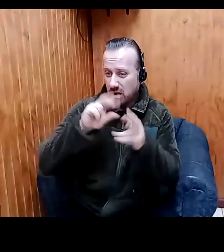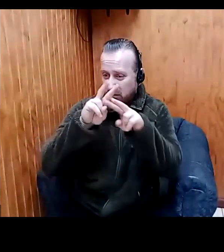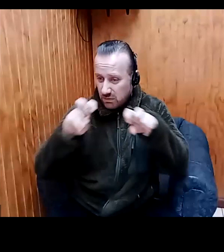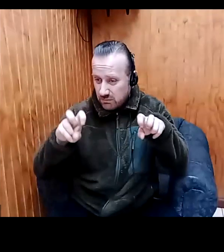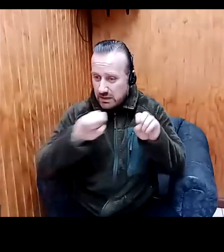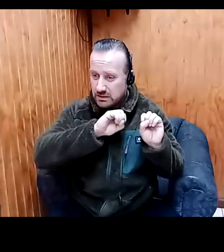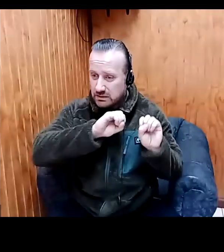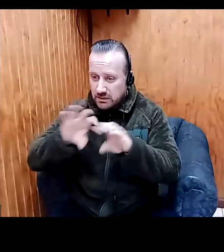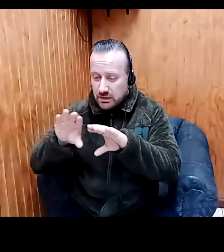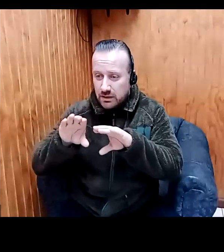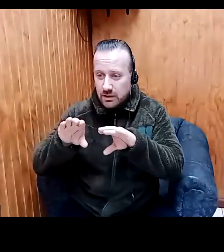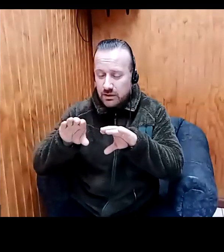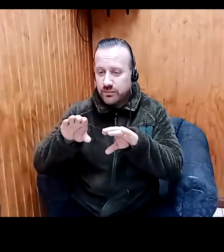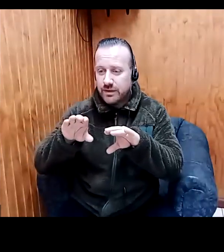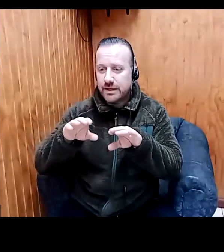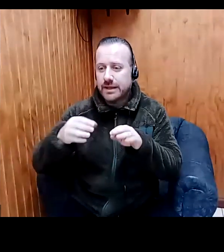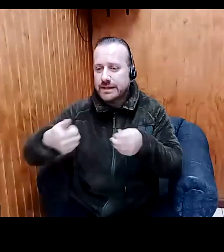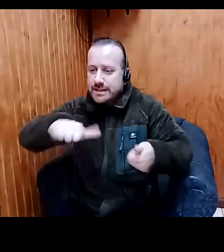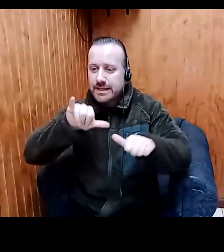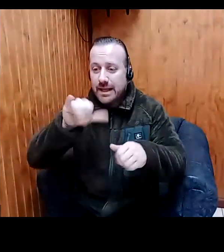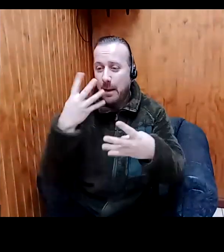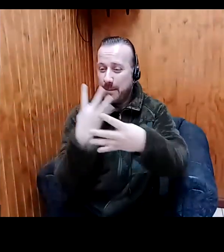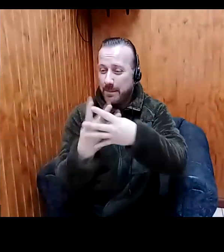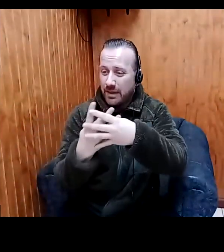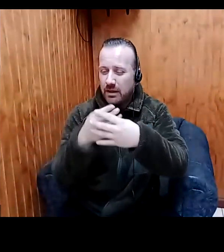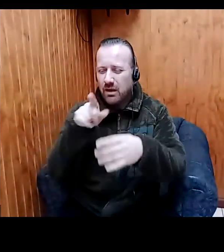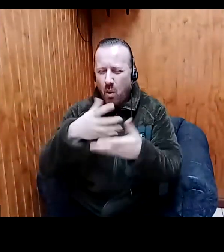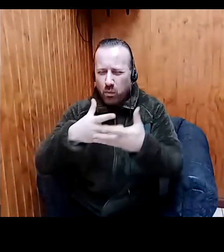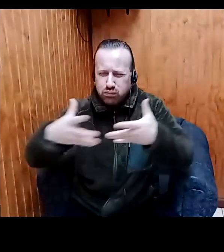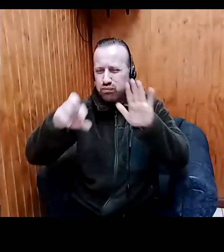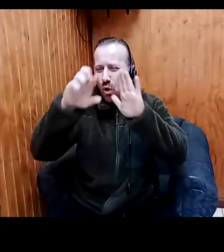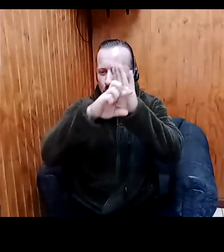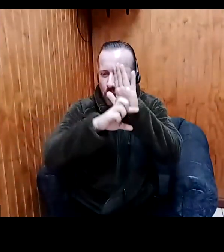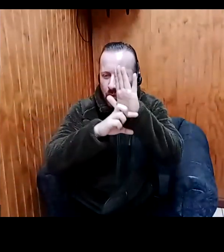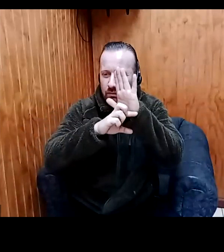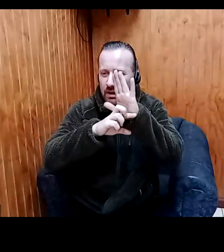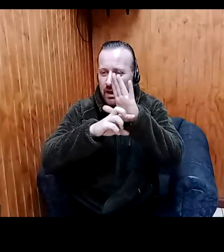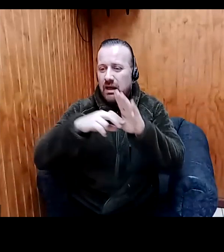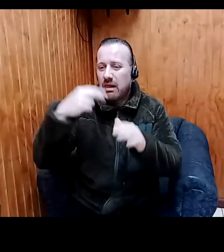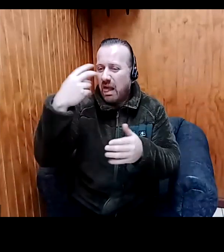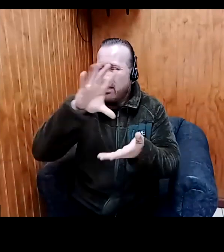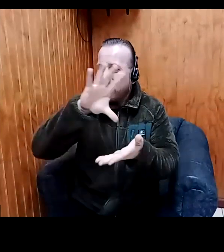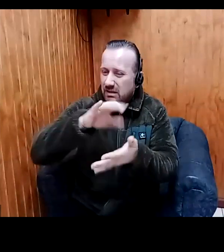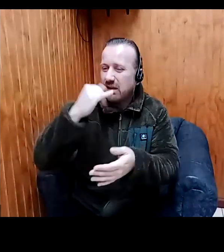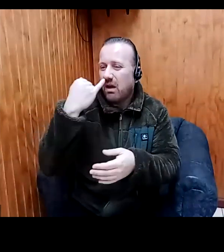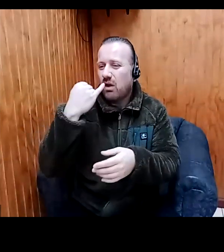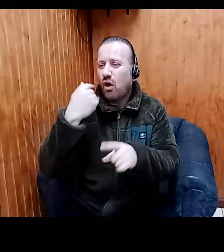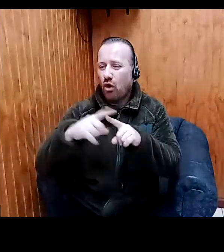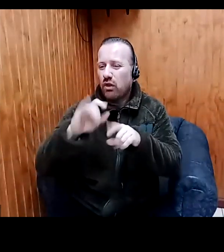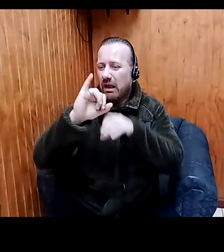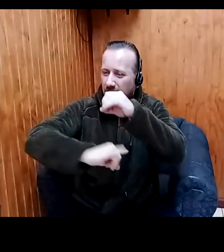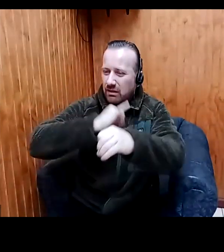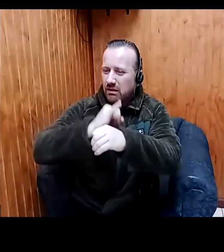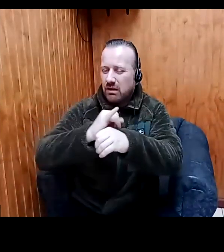de las Ciencias y las Matemáticas, ha participado de múltiples proyectos nacionales e internacionales sobre investigación e